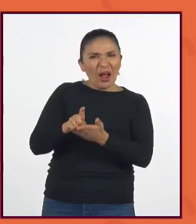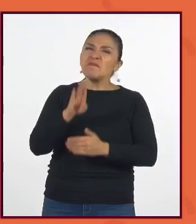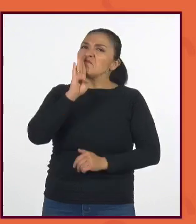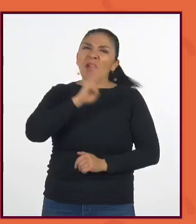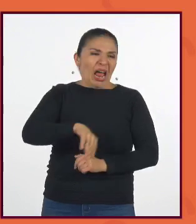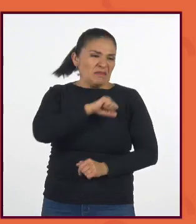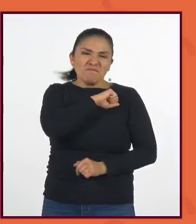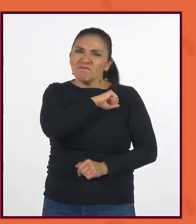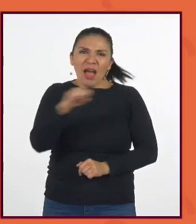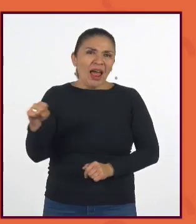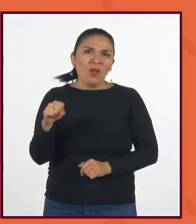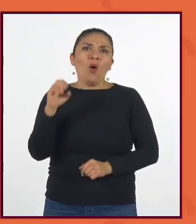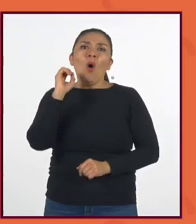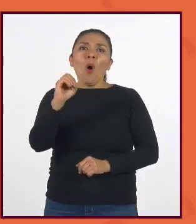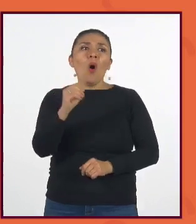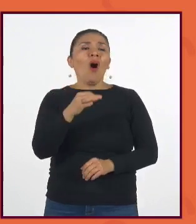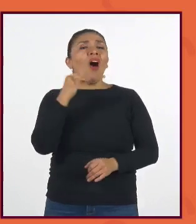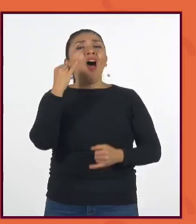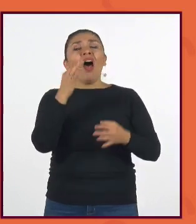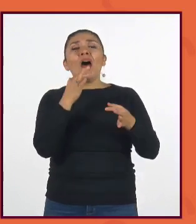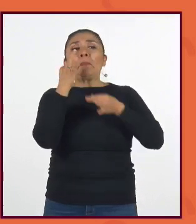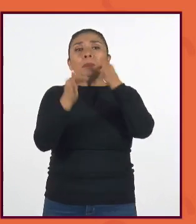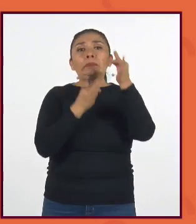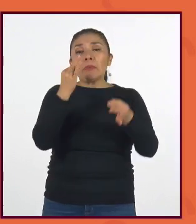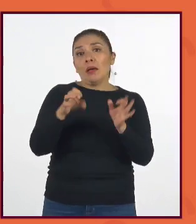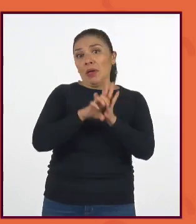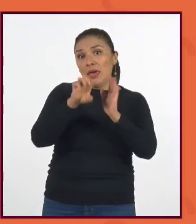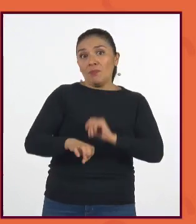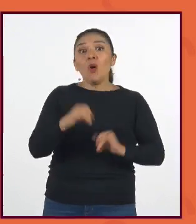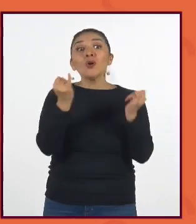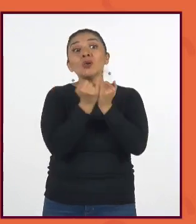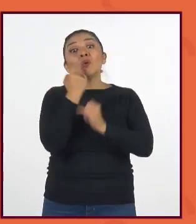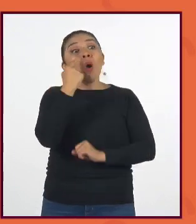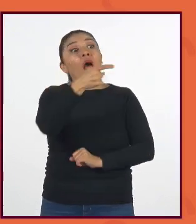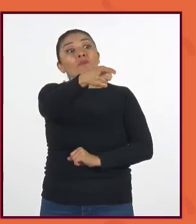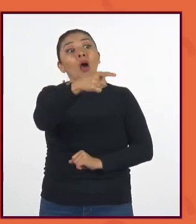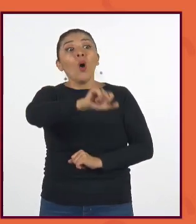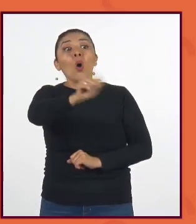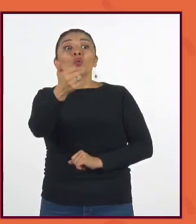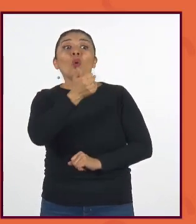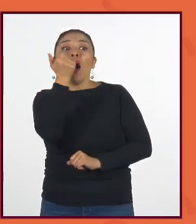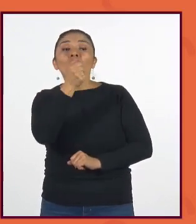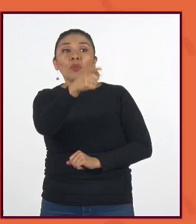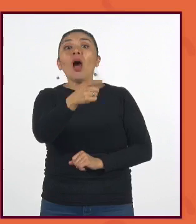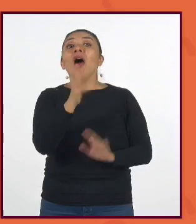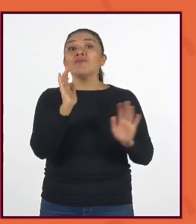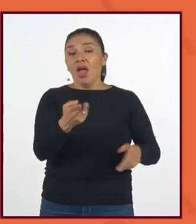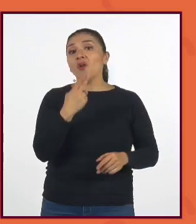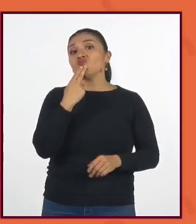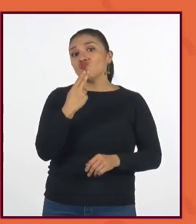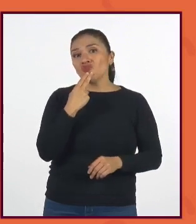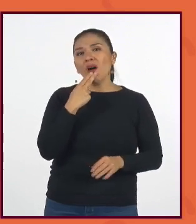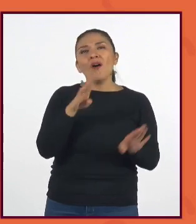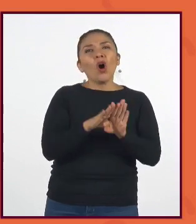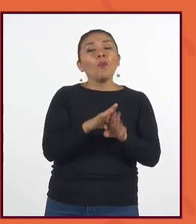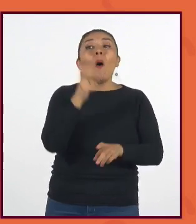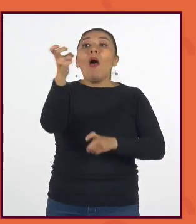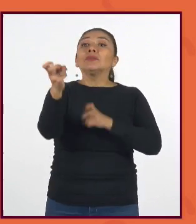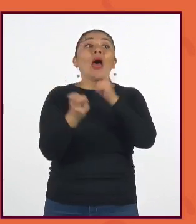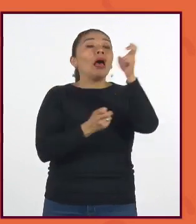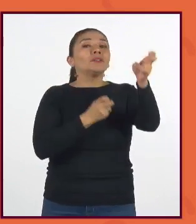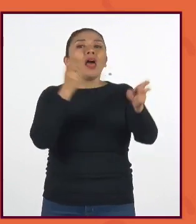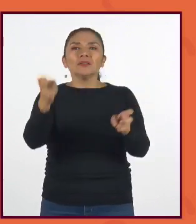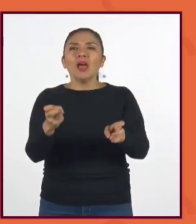o difundir rumores como de, como fulanito y utilizar palabras